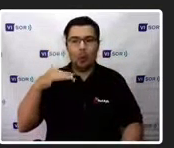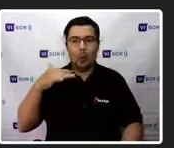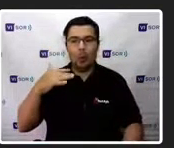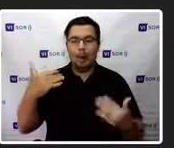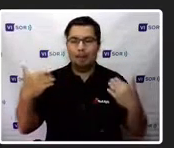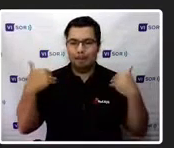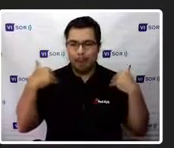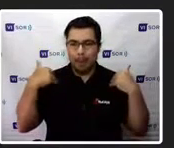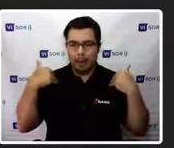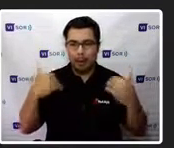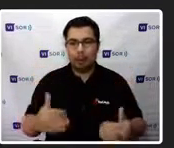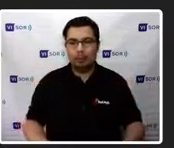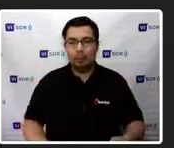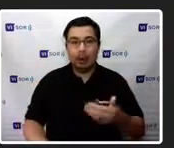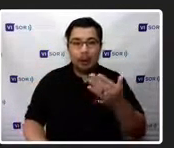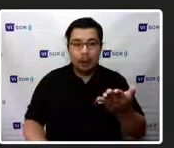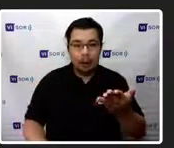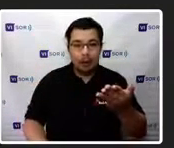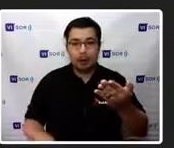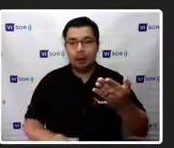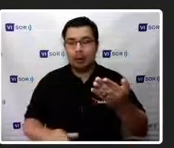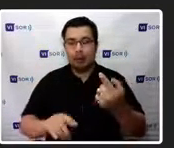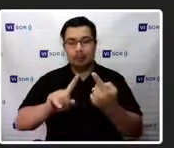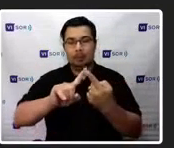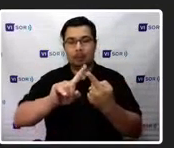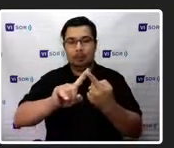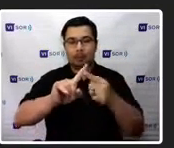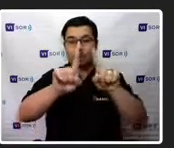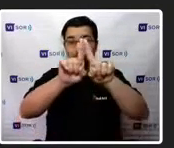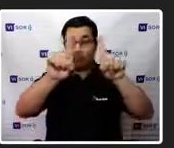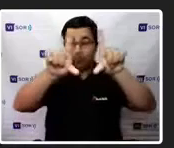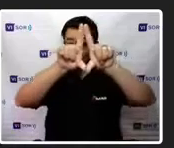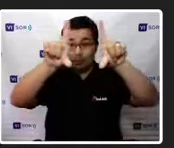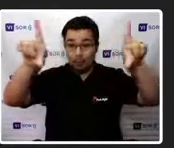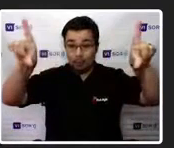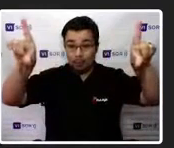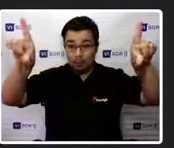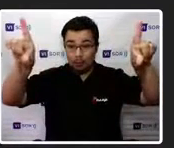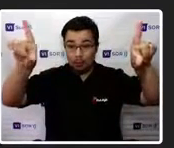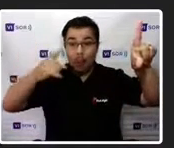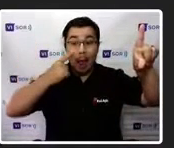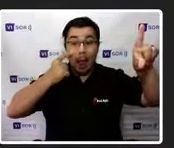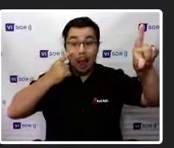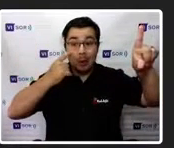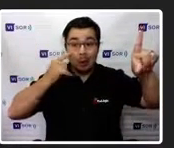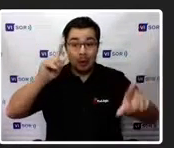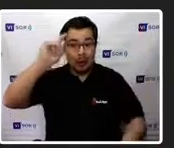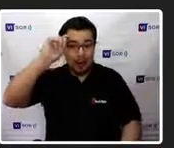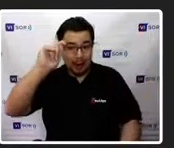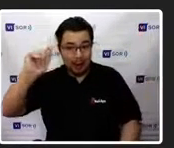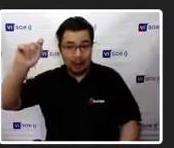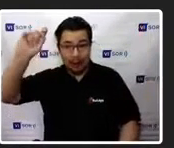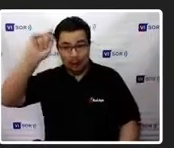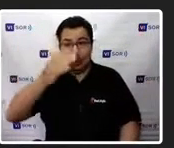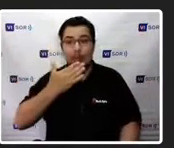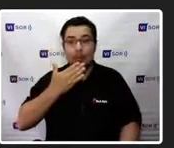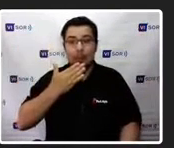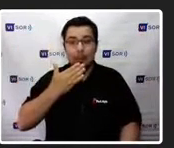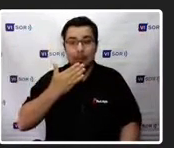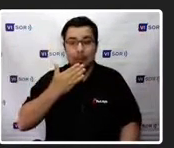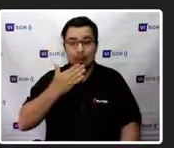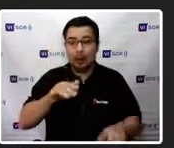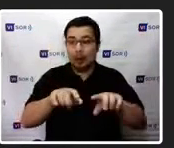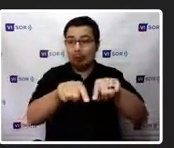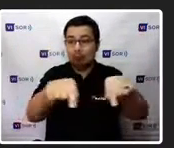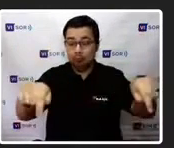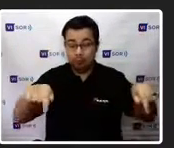un componente teórico que lo revisamos en aula, pero también tenemos un componente práctico que lo realizamos en terreno.